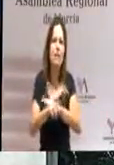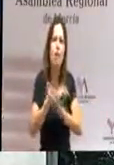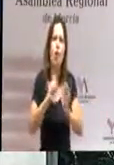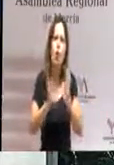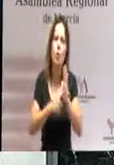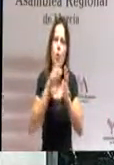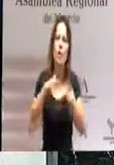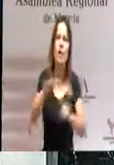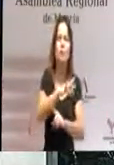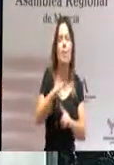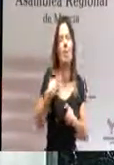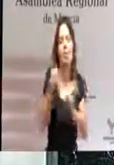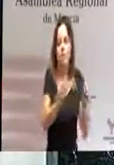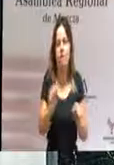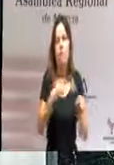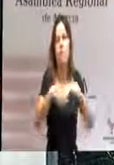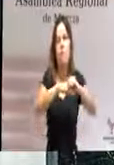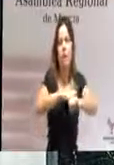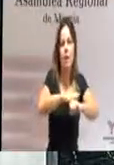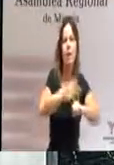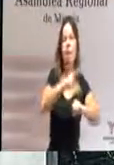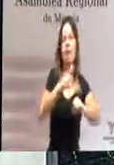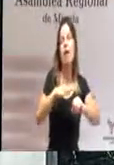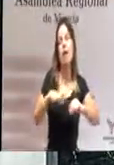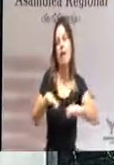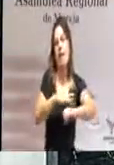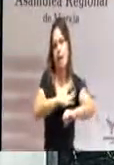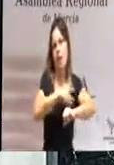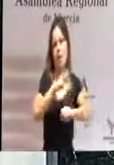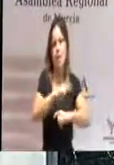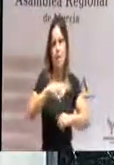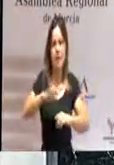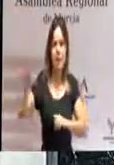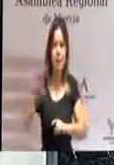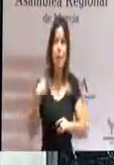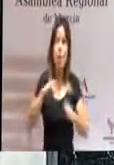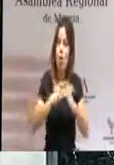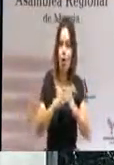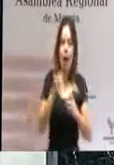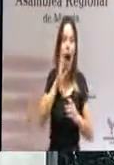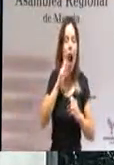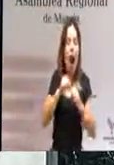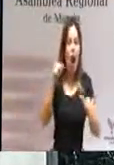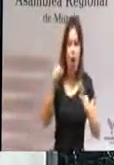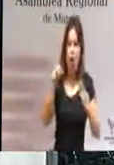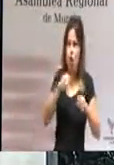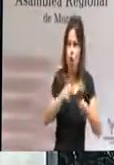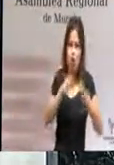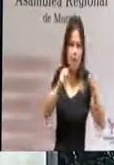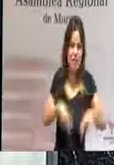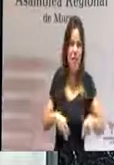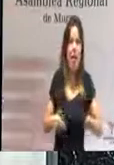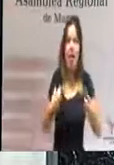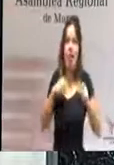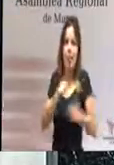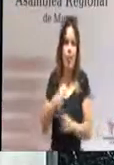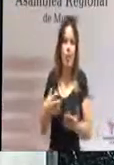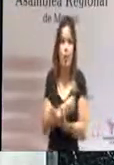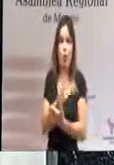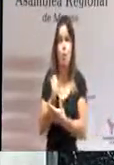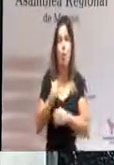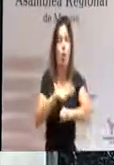Espacios Protegidos del Mar Menor y la Franja Litoral Mediterránea, un plan que enmiende los años de descontrol e irresponsabilidad que han puesto la